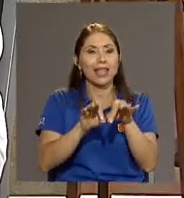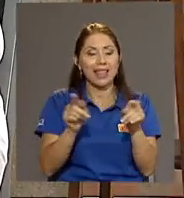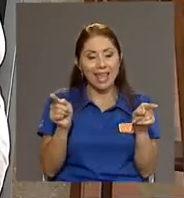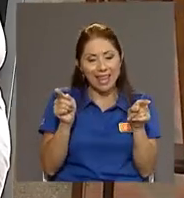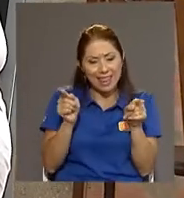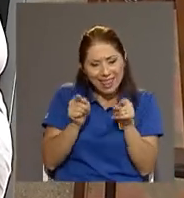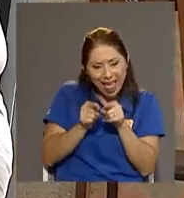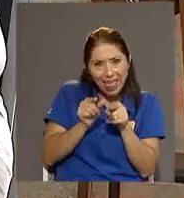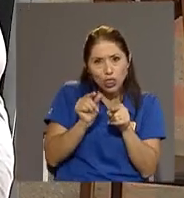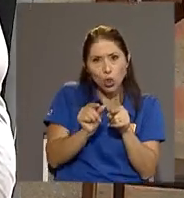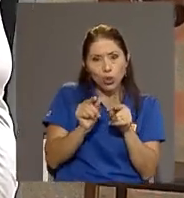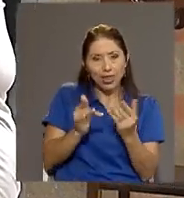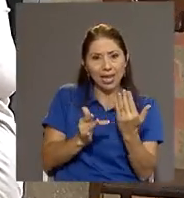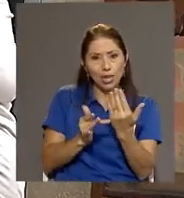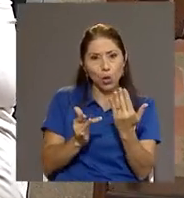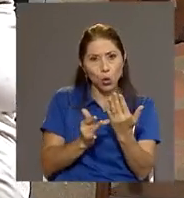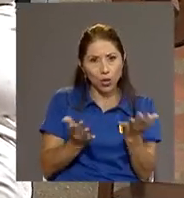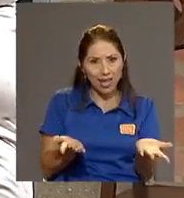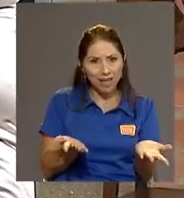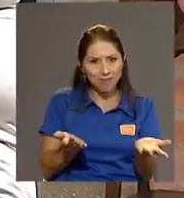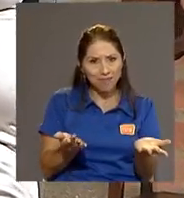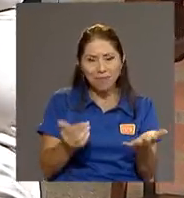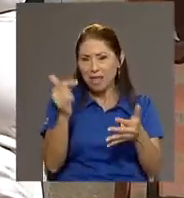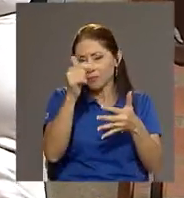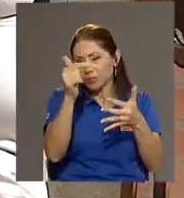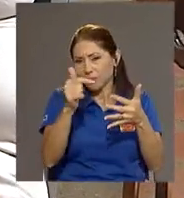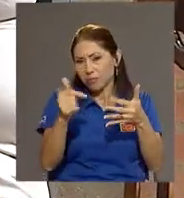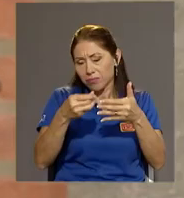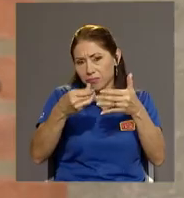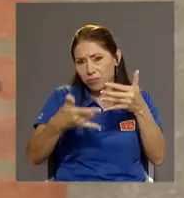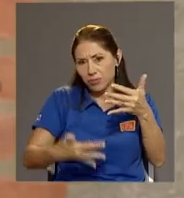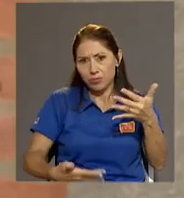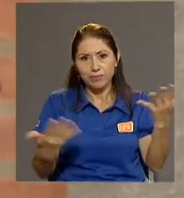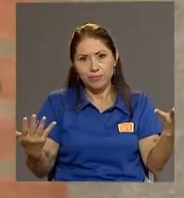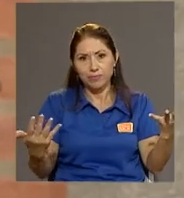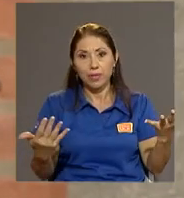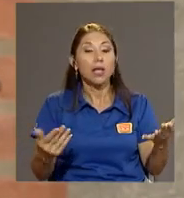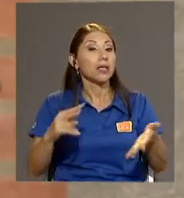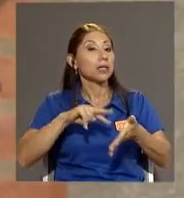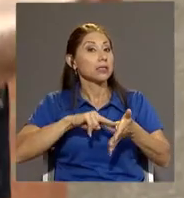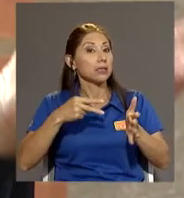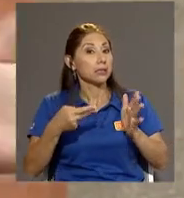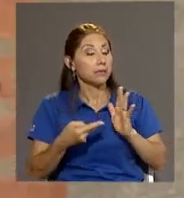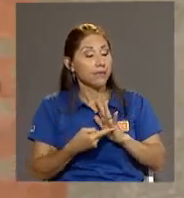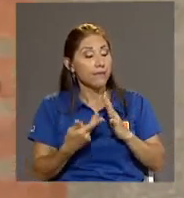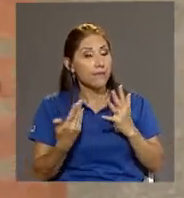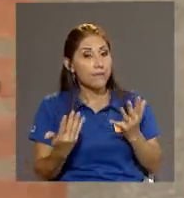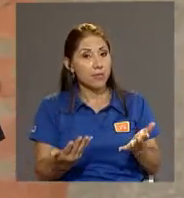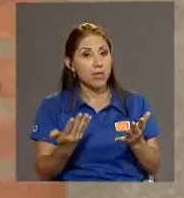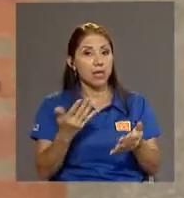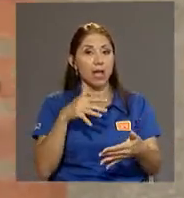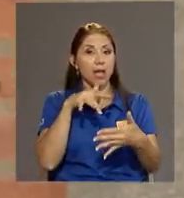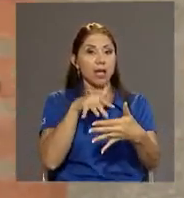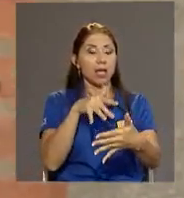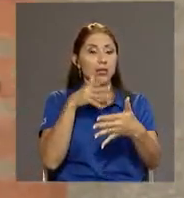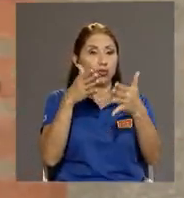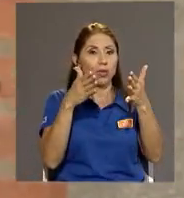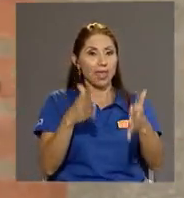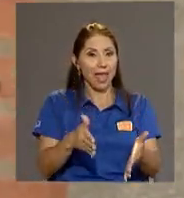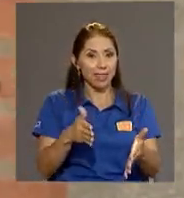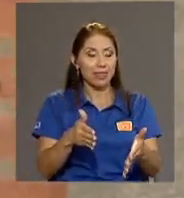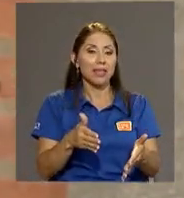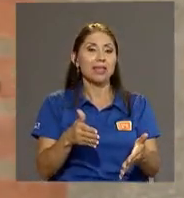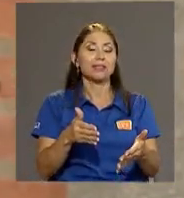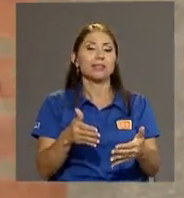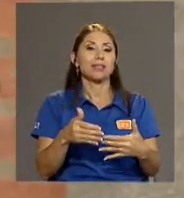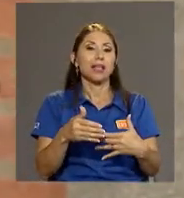nanotecnología, ¿verdad? Entre algunas, claro, de todas las empresas. De manera que, repito, los estudiantes hacen un